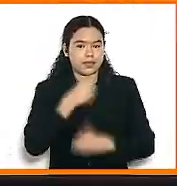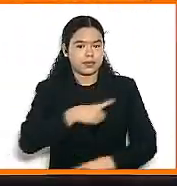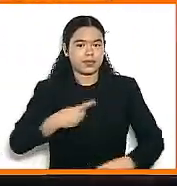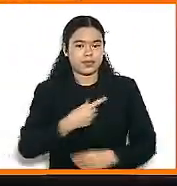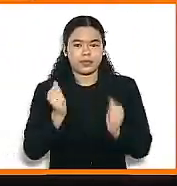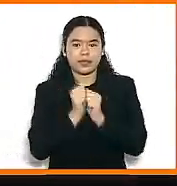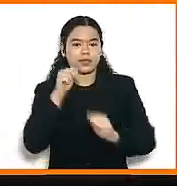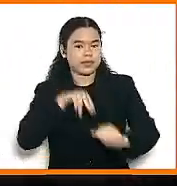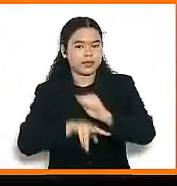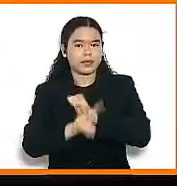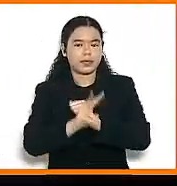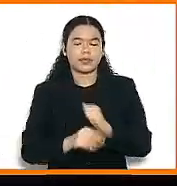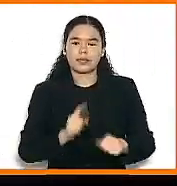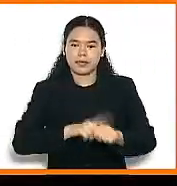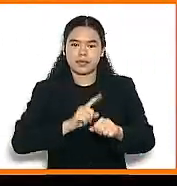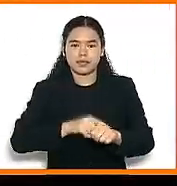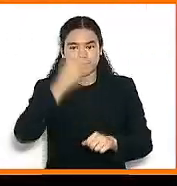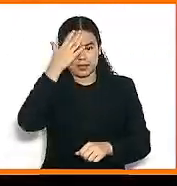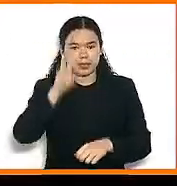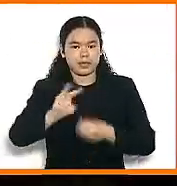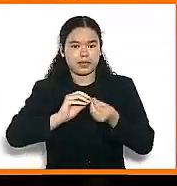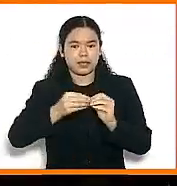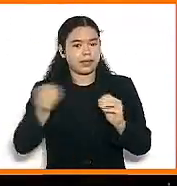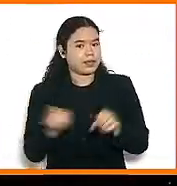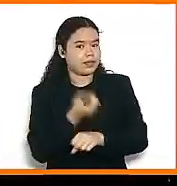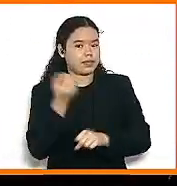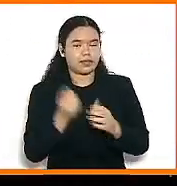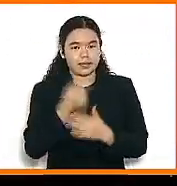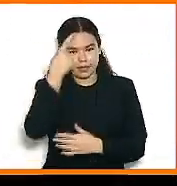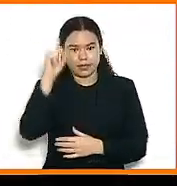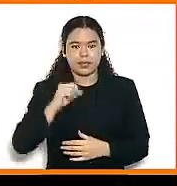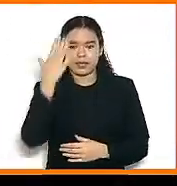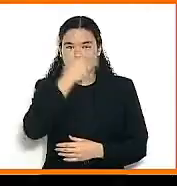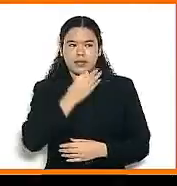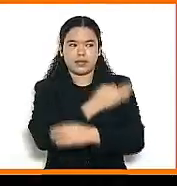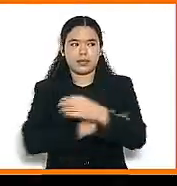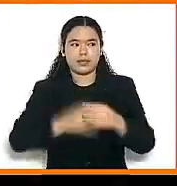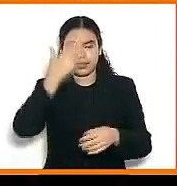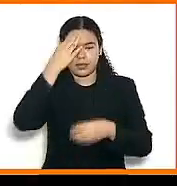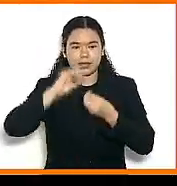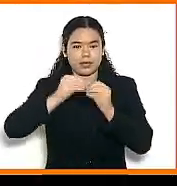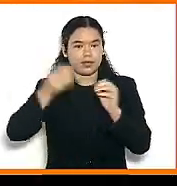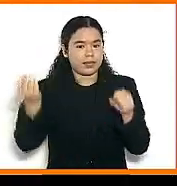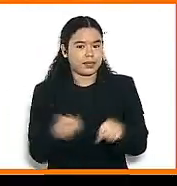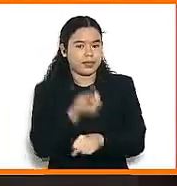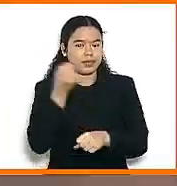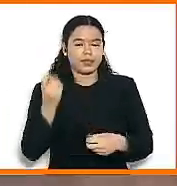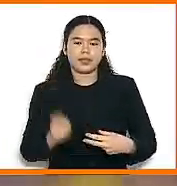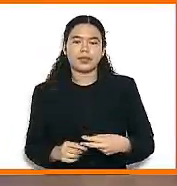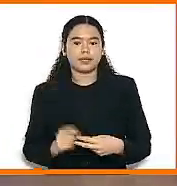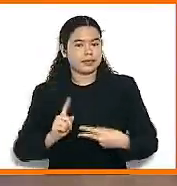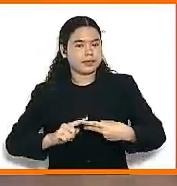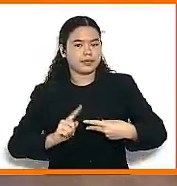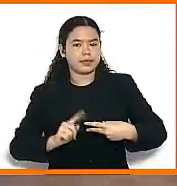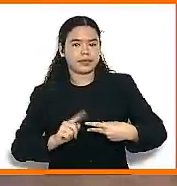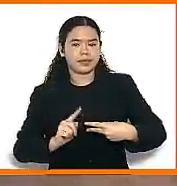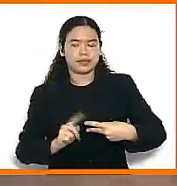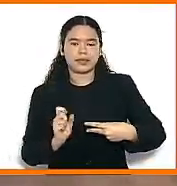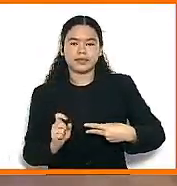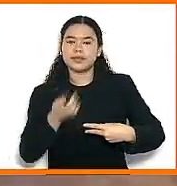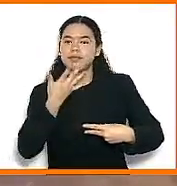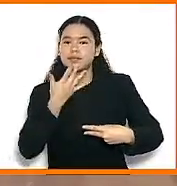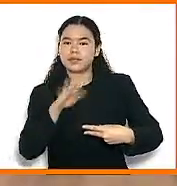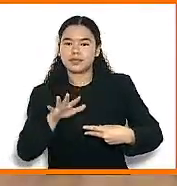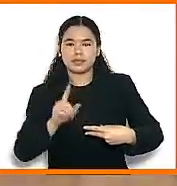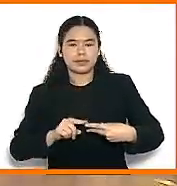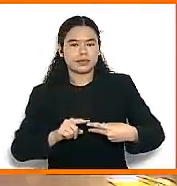junto a premiados. Vamos a conocer los dos números favorecidos para esta hermosa tarde. Su primer número ganador con su primer dígito es...